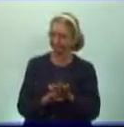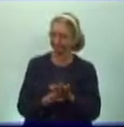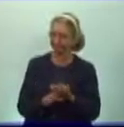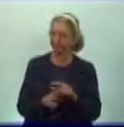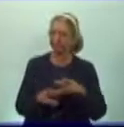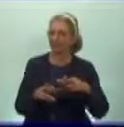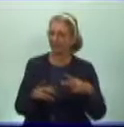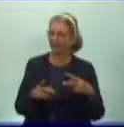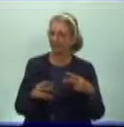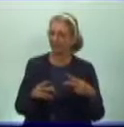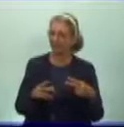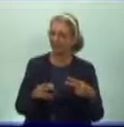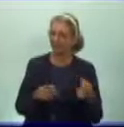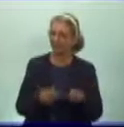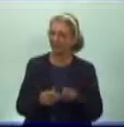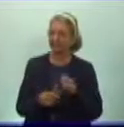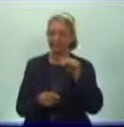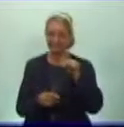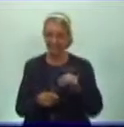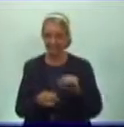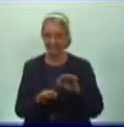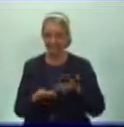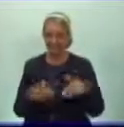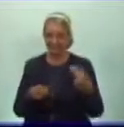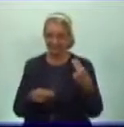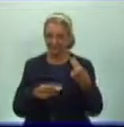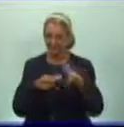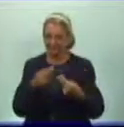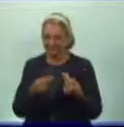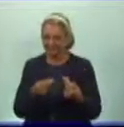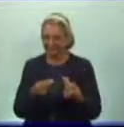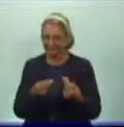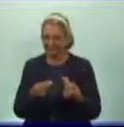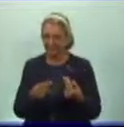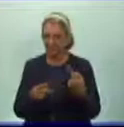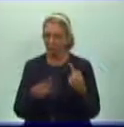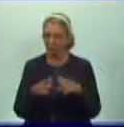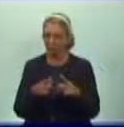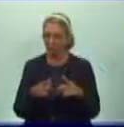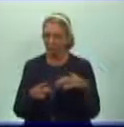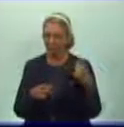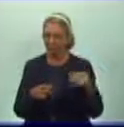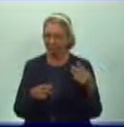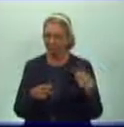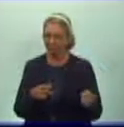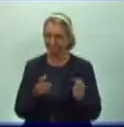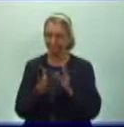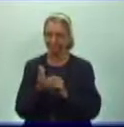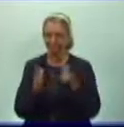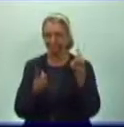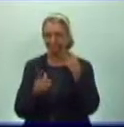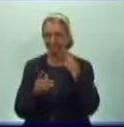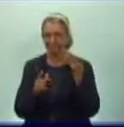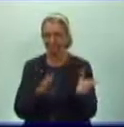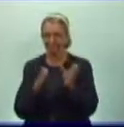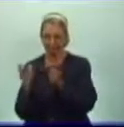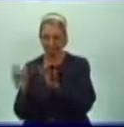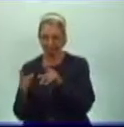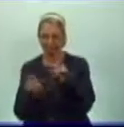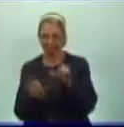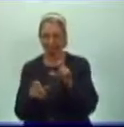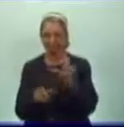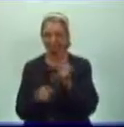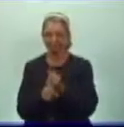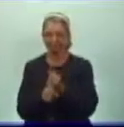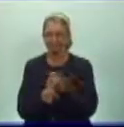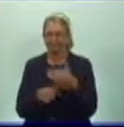varias veces, vamos a realizar actividades con los meses del año. Volvemos a la actividad del cuaderno. En